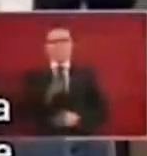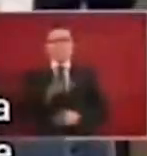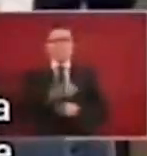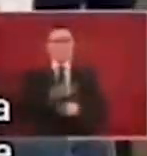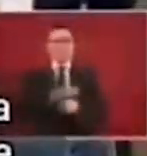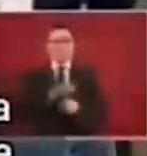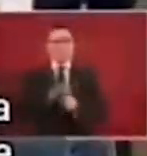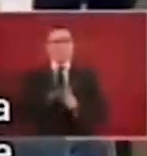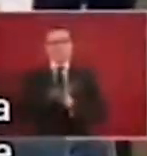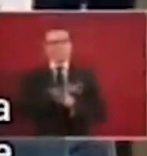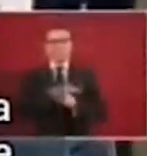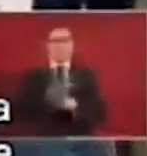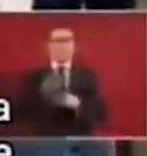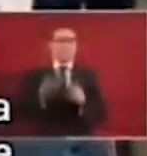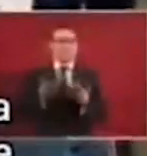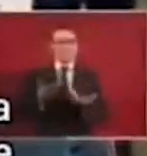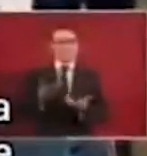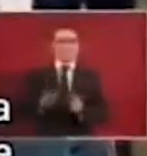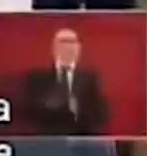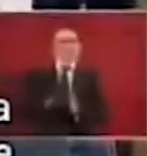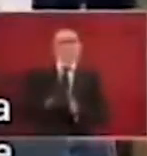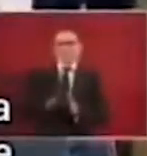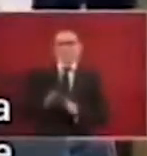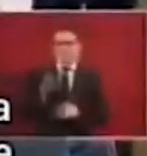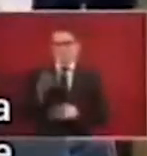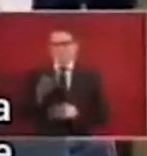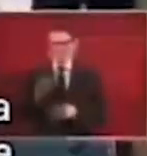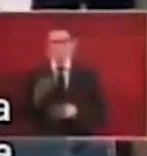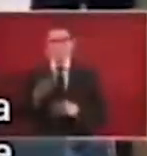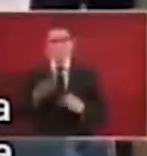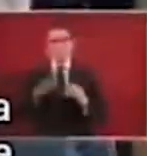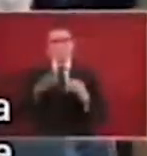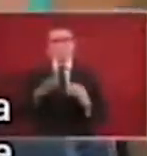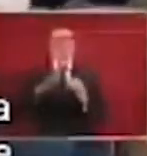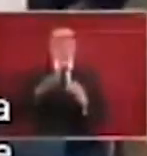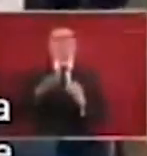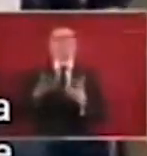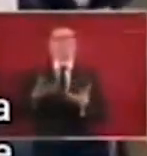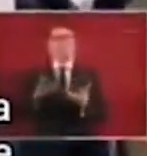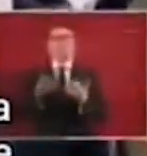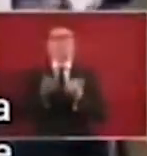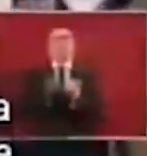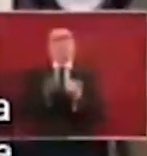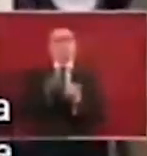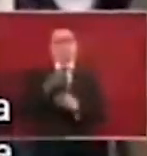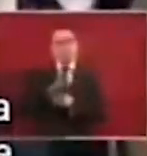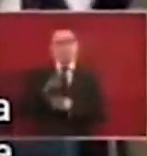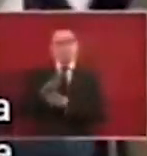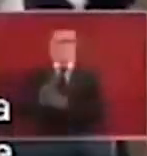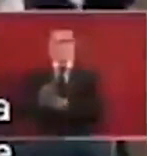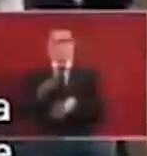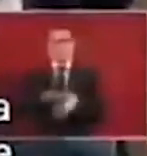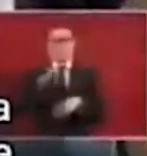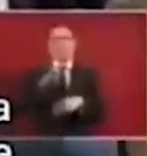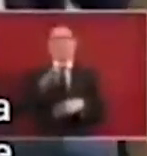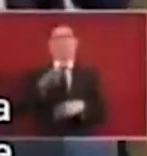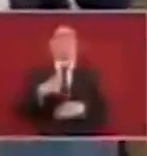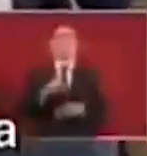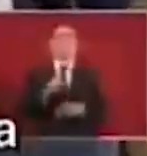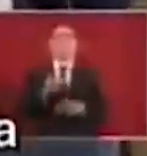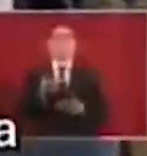este tipo de casos tengan que tener igual no nada más mayor observación sino que no todos los elementos